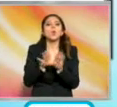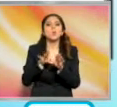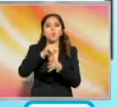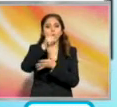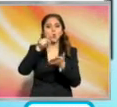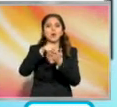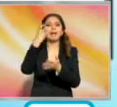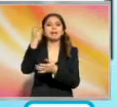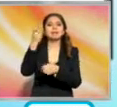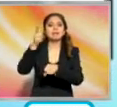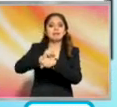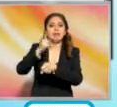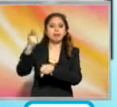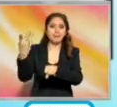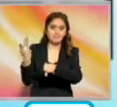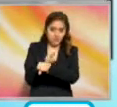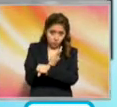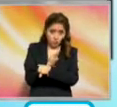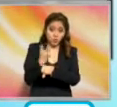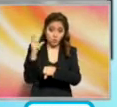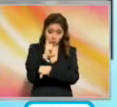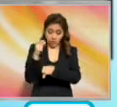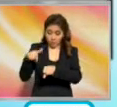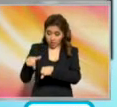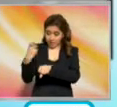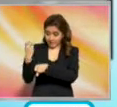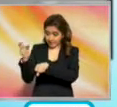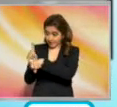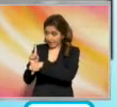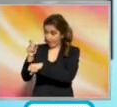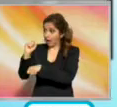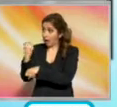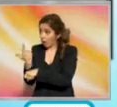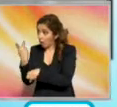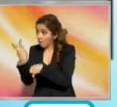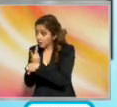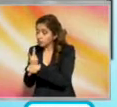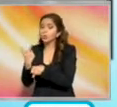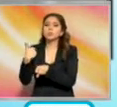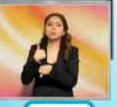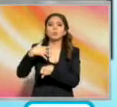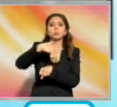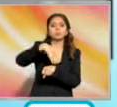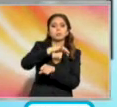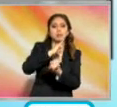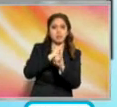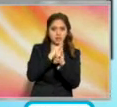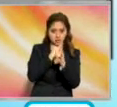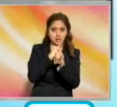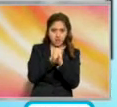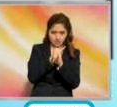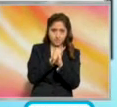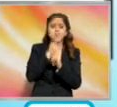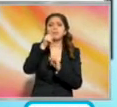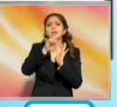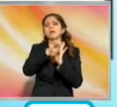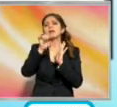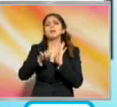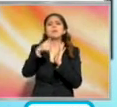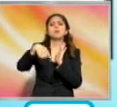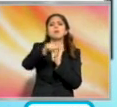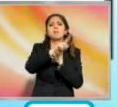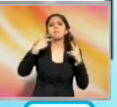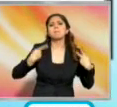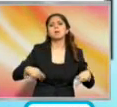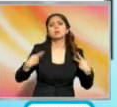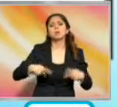regional, con Claro. tu búsqueda y eso no tiene que ver necesariamente con el fenómeno mediático. Así que bueno, nada, resulta que aunque sí vemos mucha televisión, parece que no